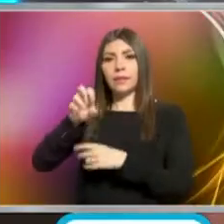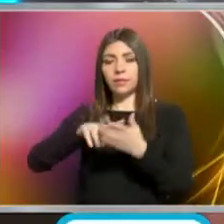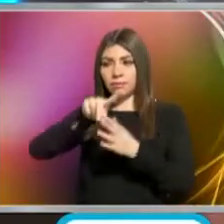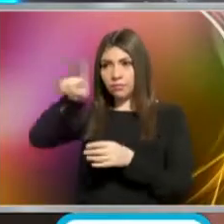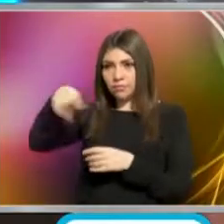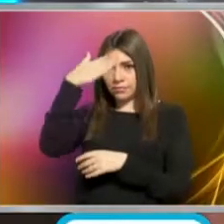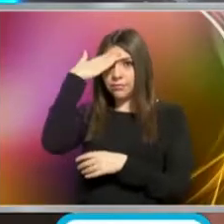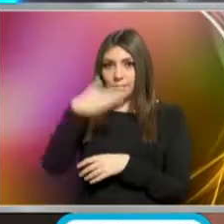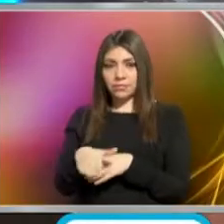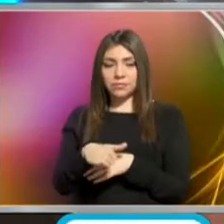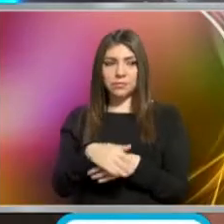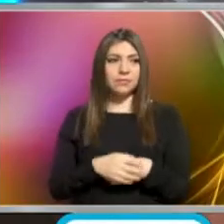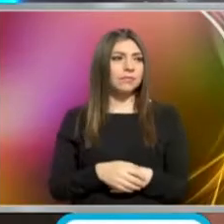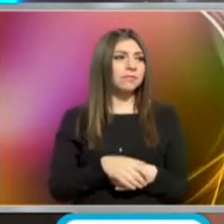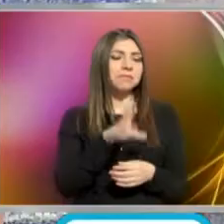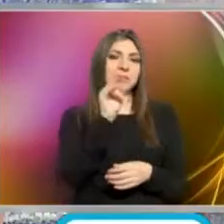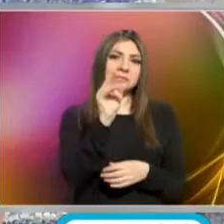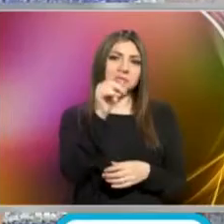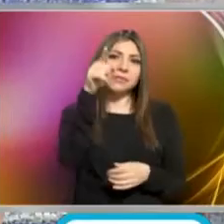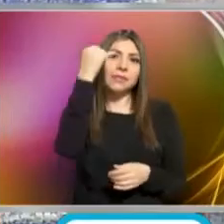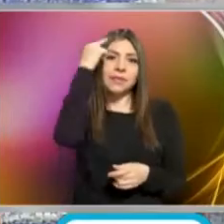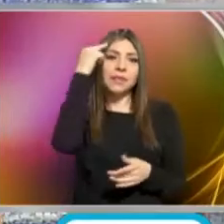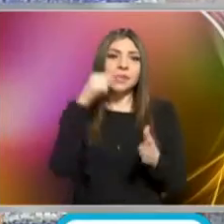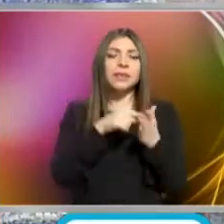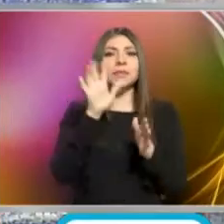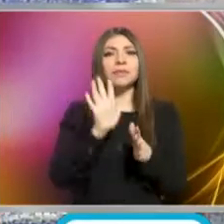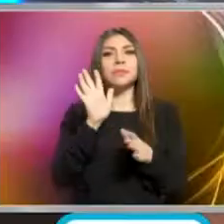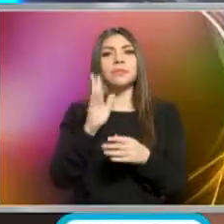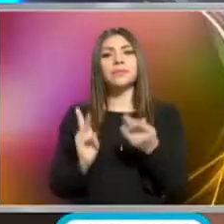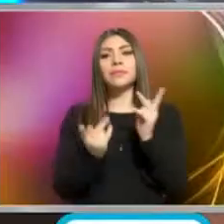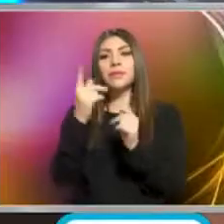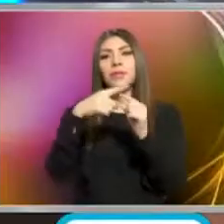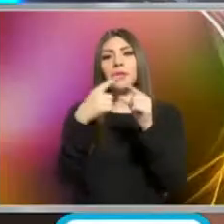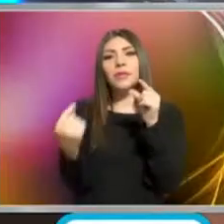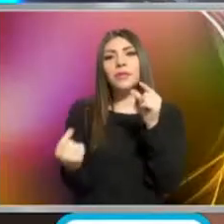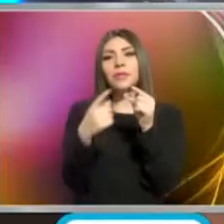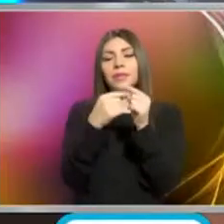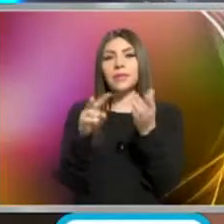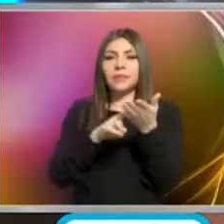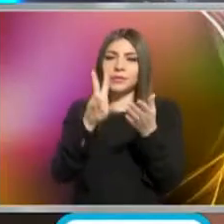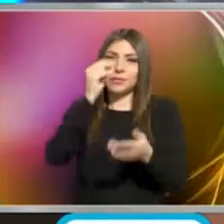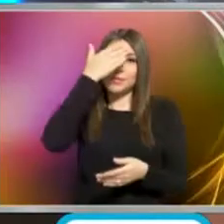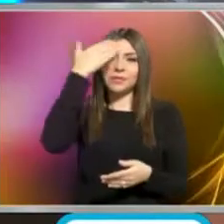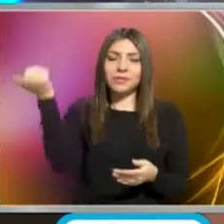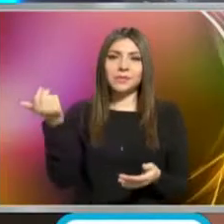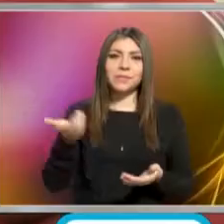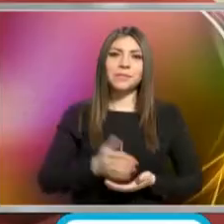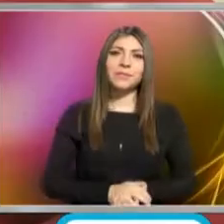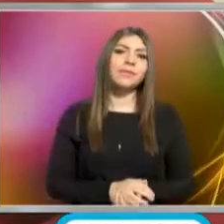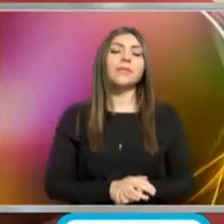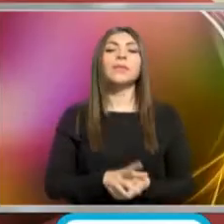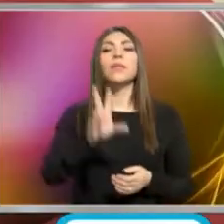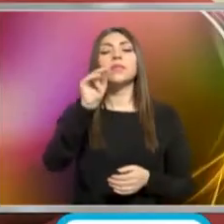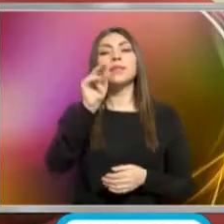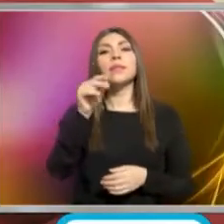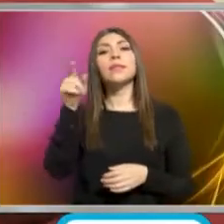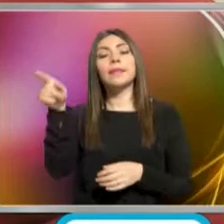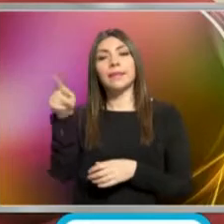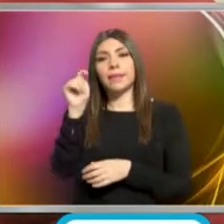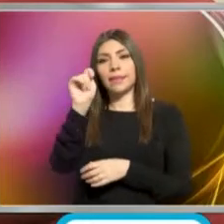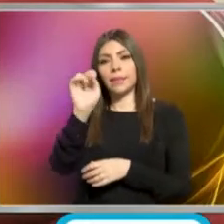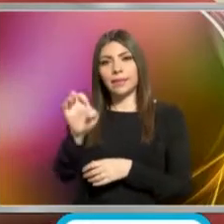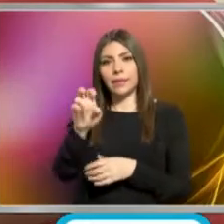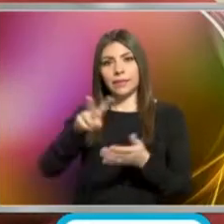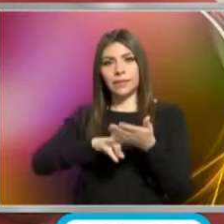No, yo no. La O verdad sea, no. digo, me imagino que de hojas verdes. Ay, oye, qué respuesta tan linda, no sé. Bueno, el té verde viene de una planta que se llama